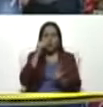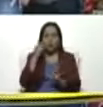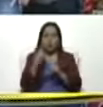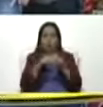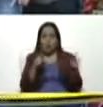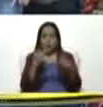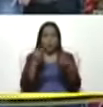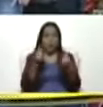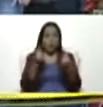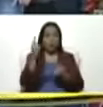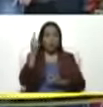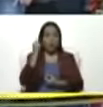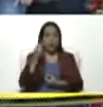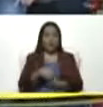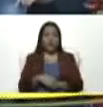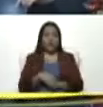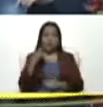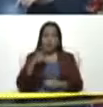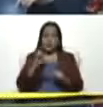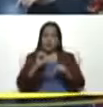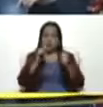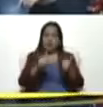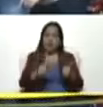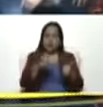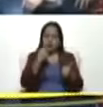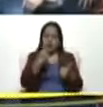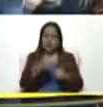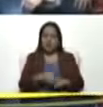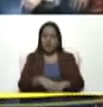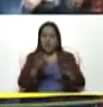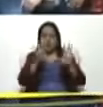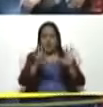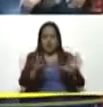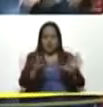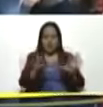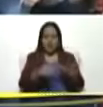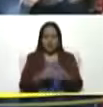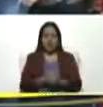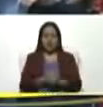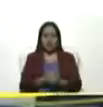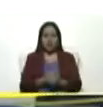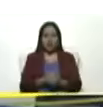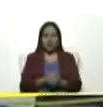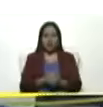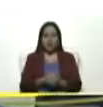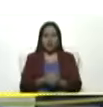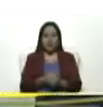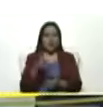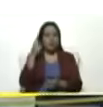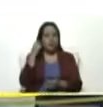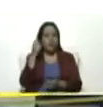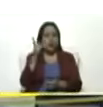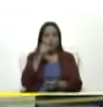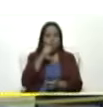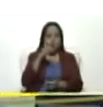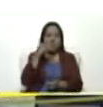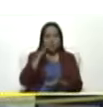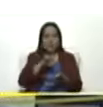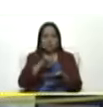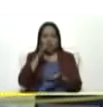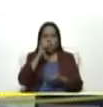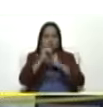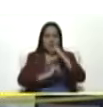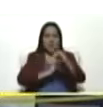mujeres. Deberían empezar diciendo 10 catadoras y catadores